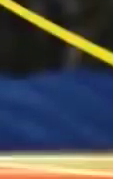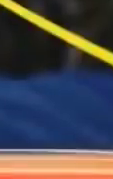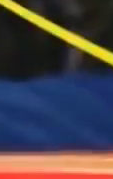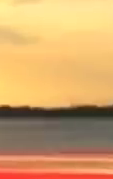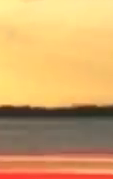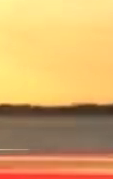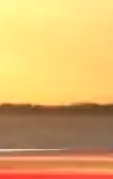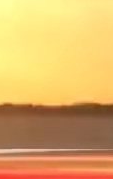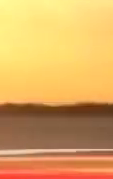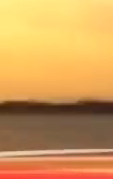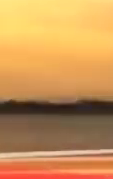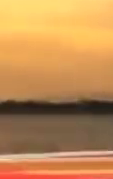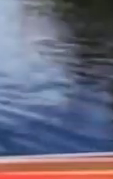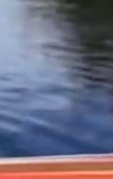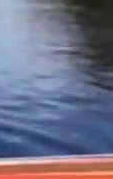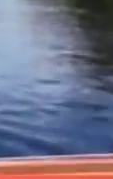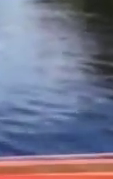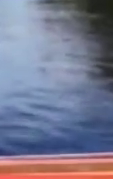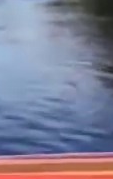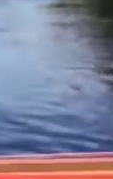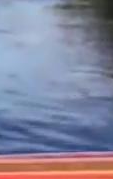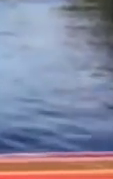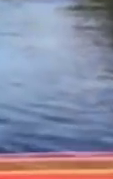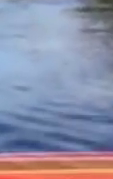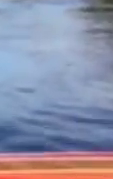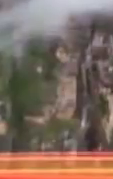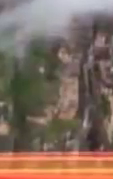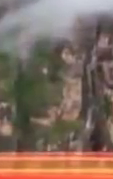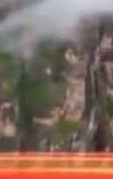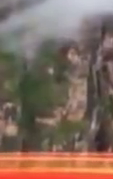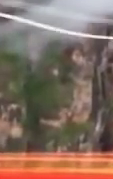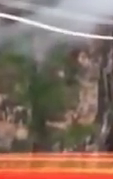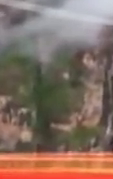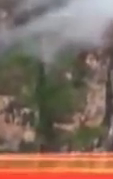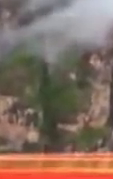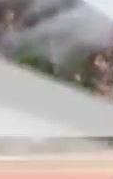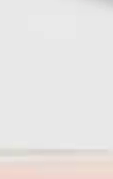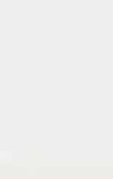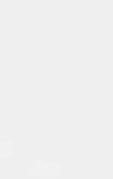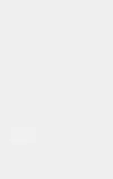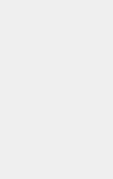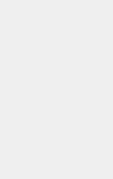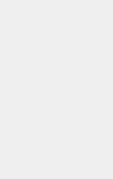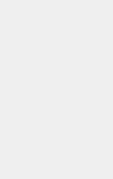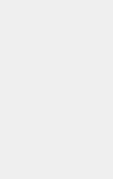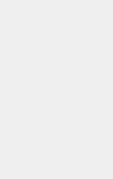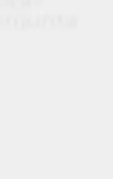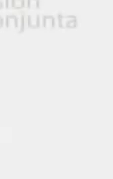Gracias por su atención. Sigamos haciendo patria.